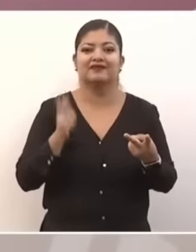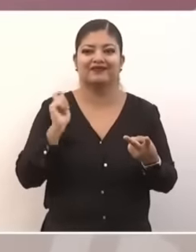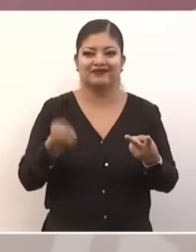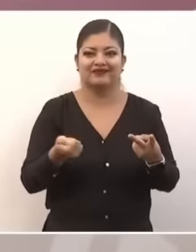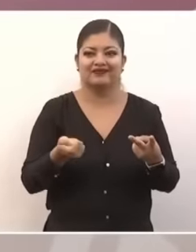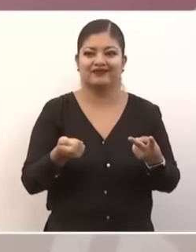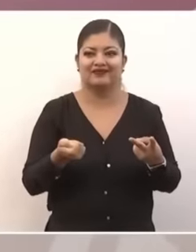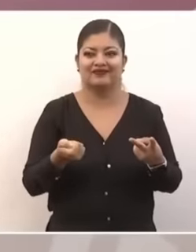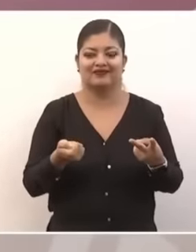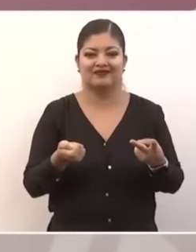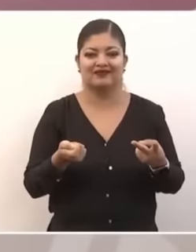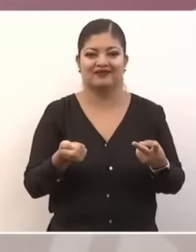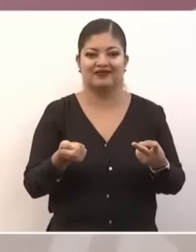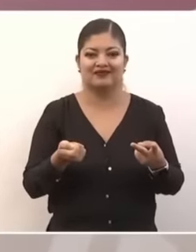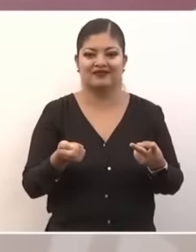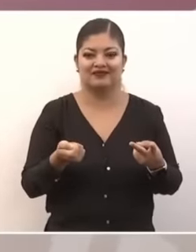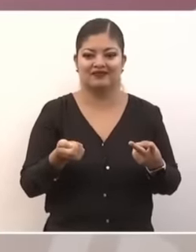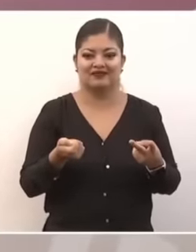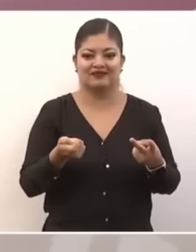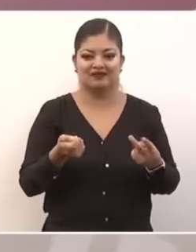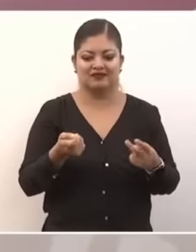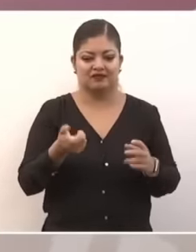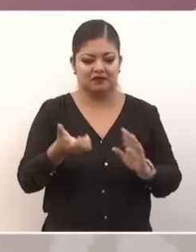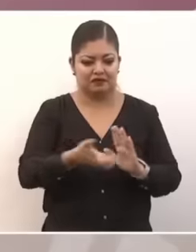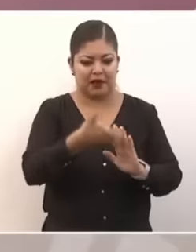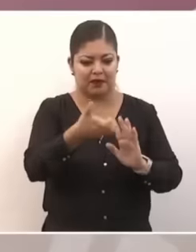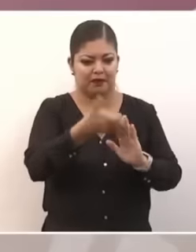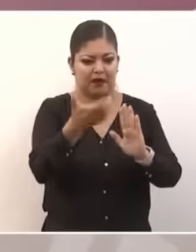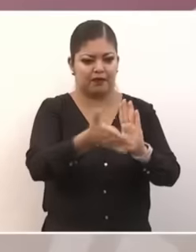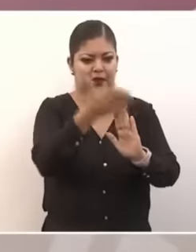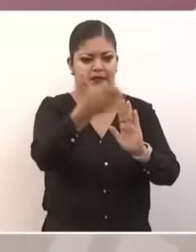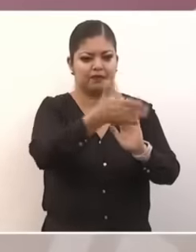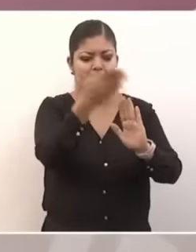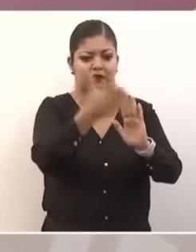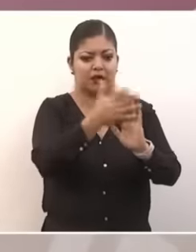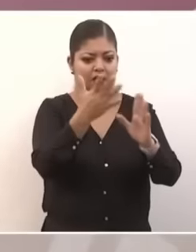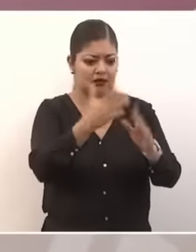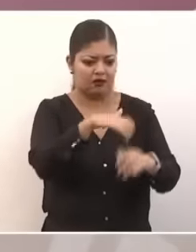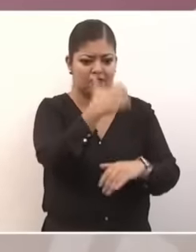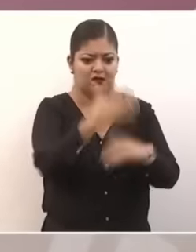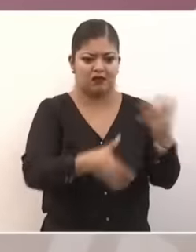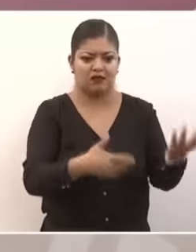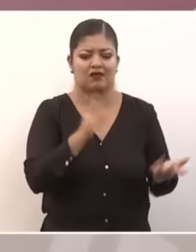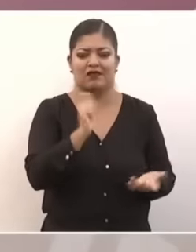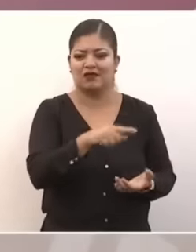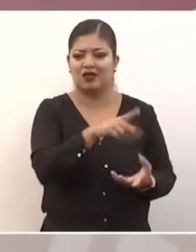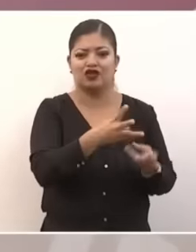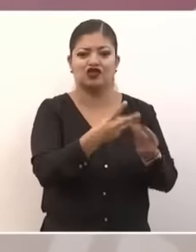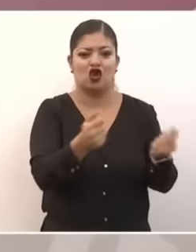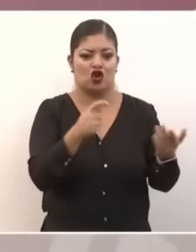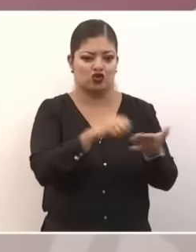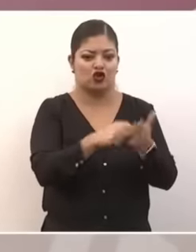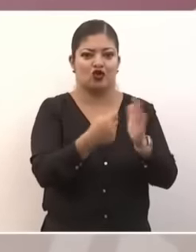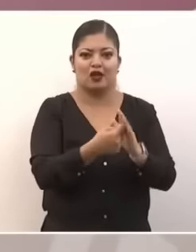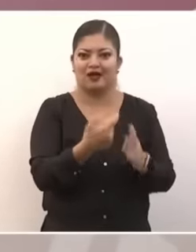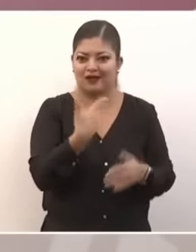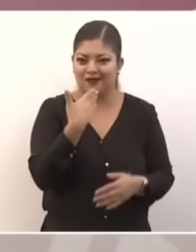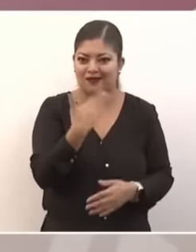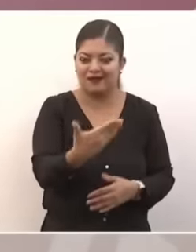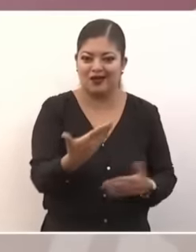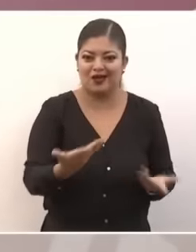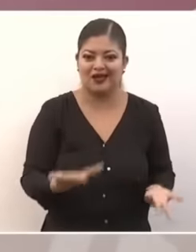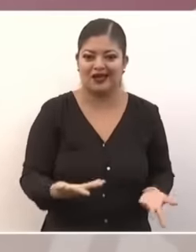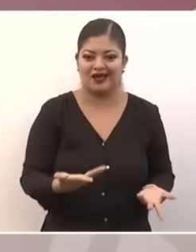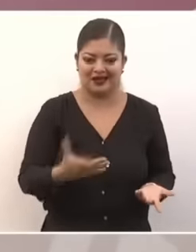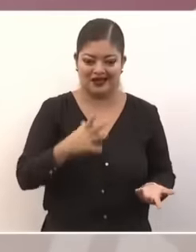terminara la presa con una solución técnica muy buena,